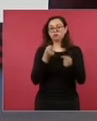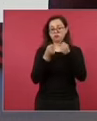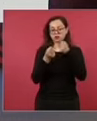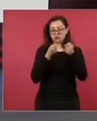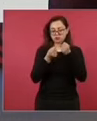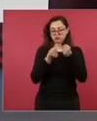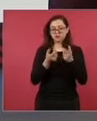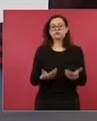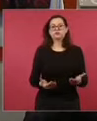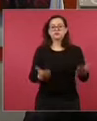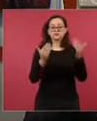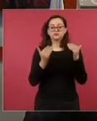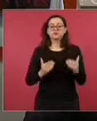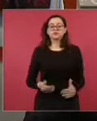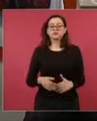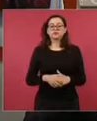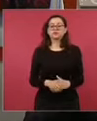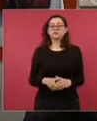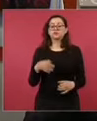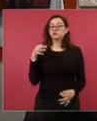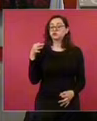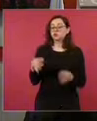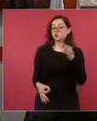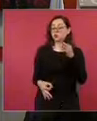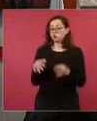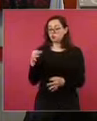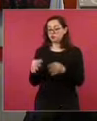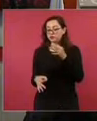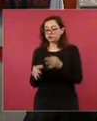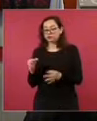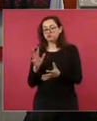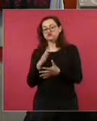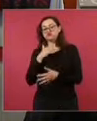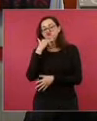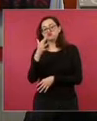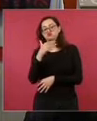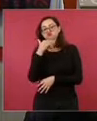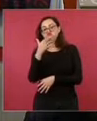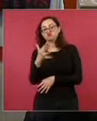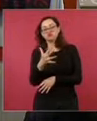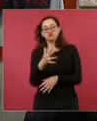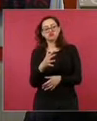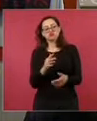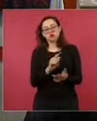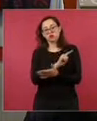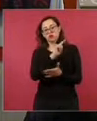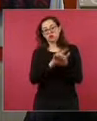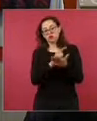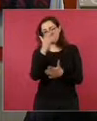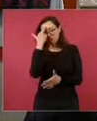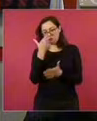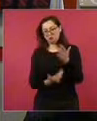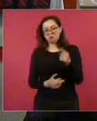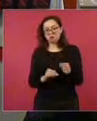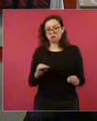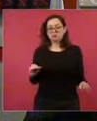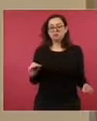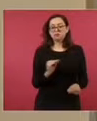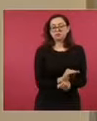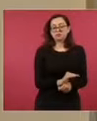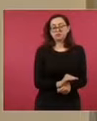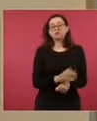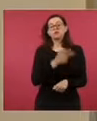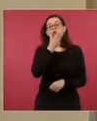Y tenemos dos casos también de jueces que favorecen a presuntos delincuentes en esta ocasión el el beneficiado es